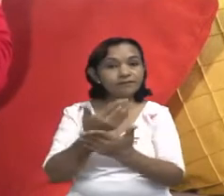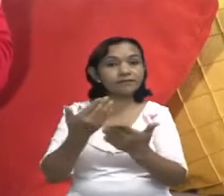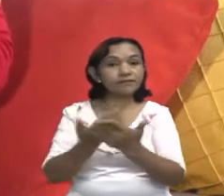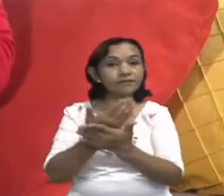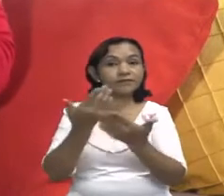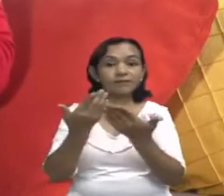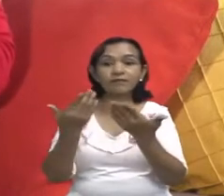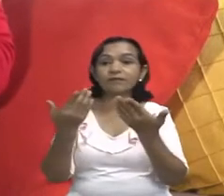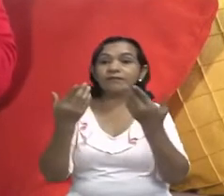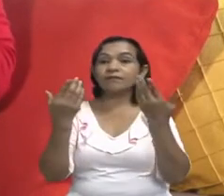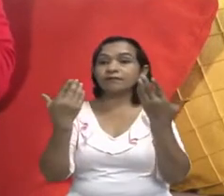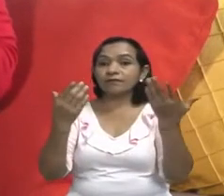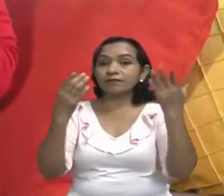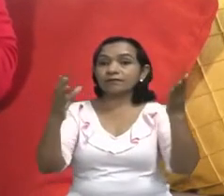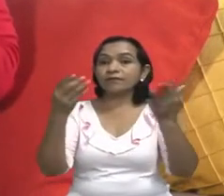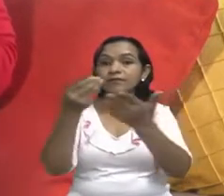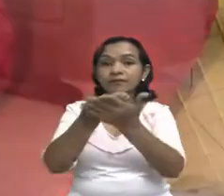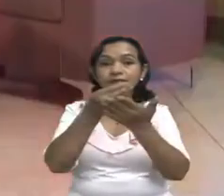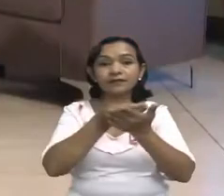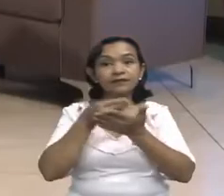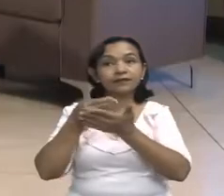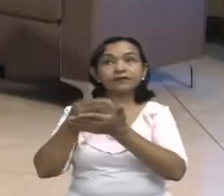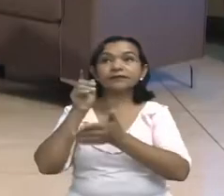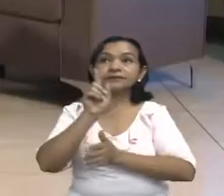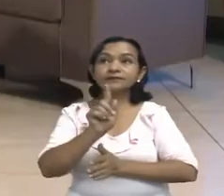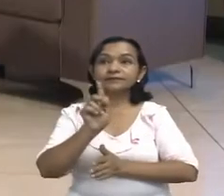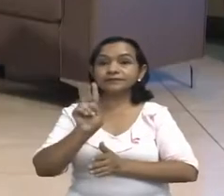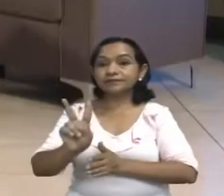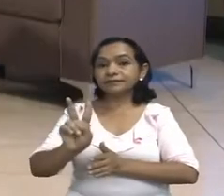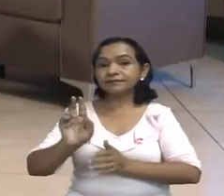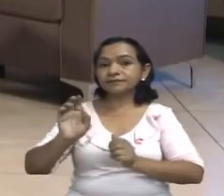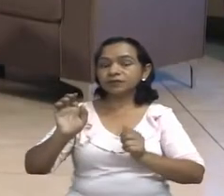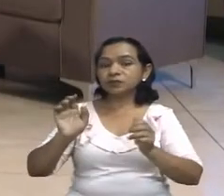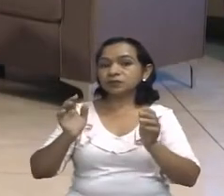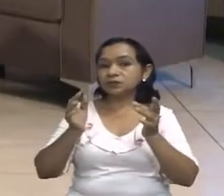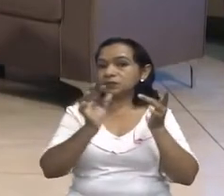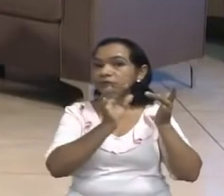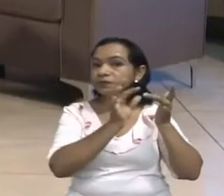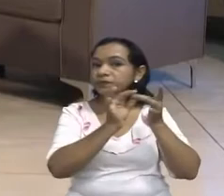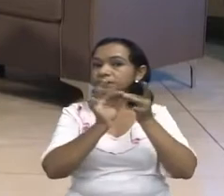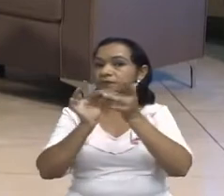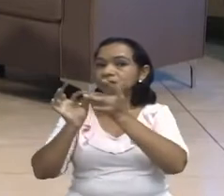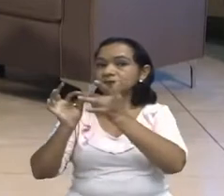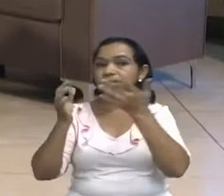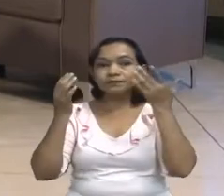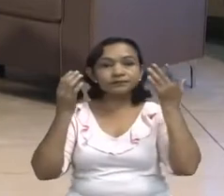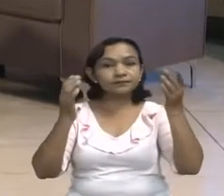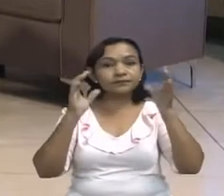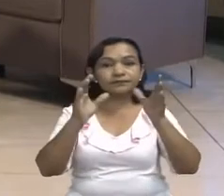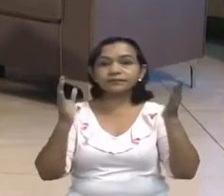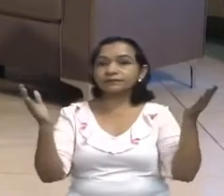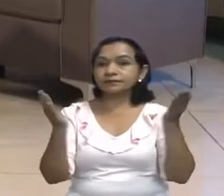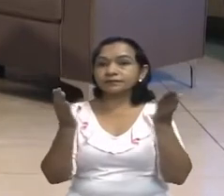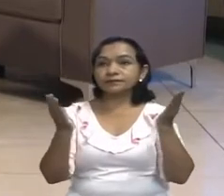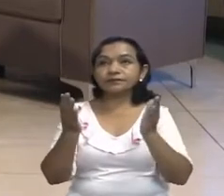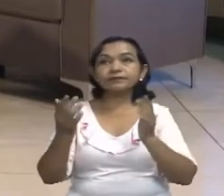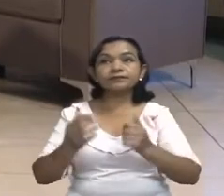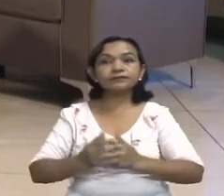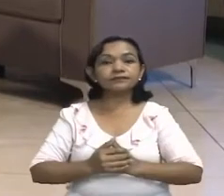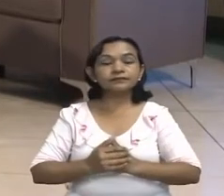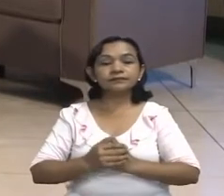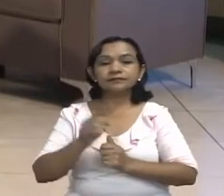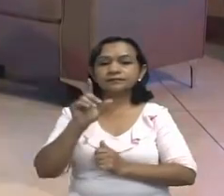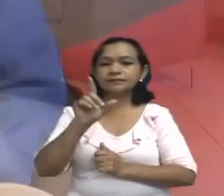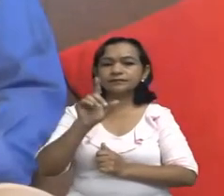nuevos equipos que se han adquirido dentro del canal. Tecnología de punta en principio, pero también innovaciones digitales. Claro.